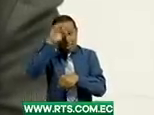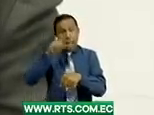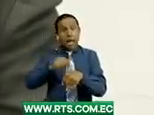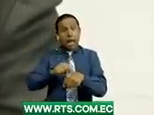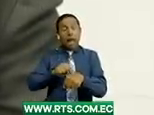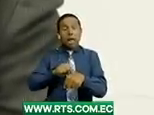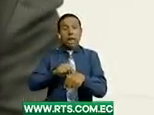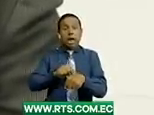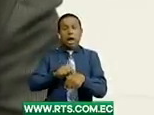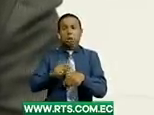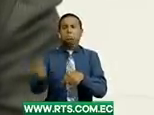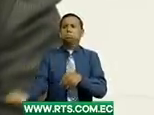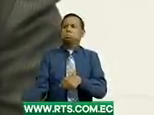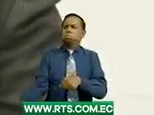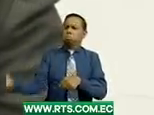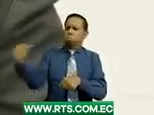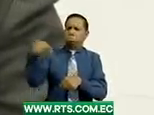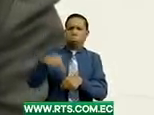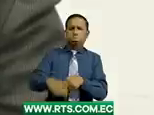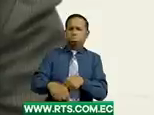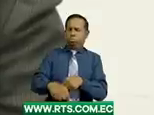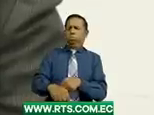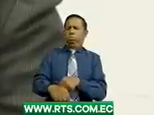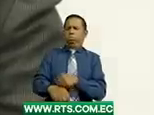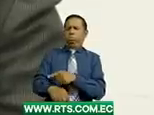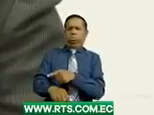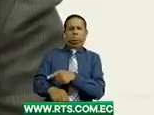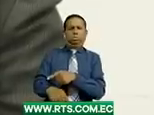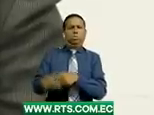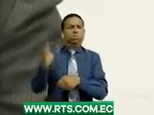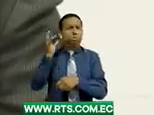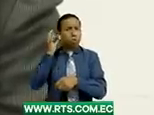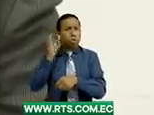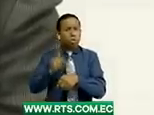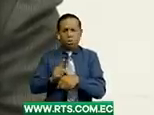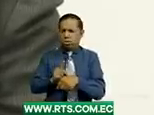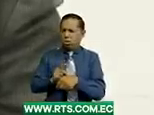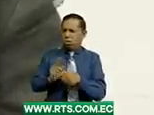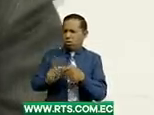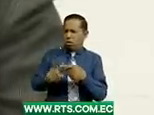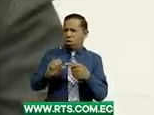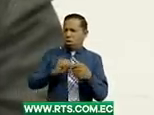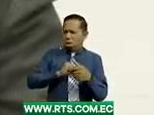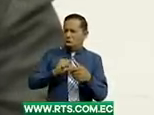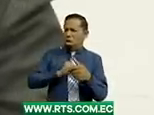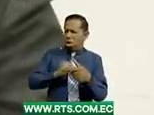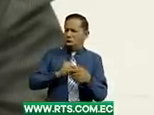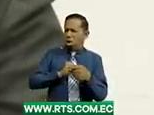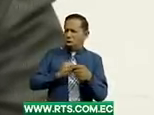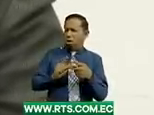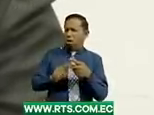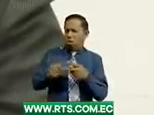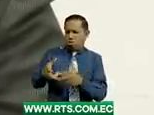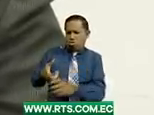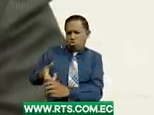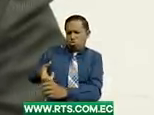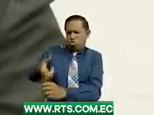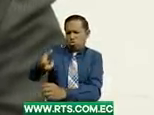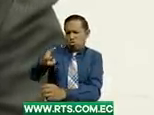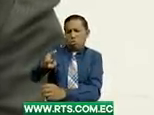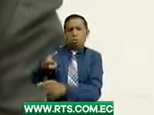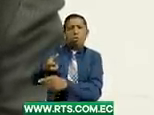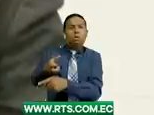pasantía, regresó a nuestro hospital. Y al regresar a nuestro hospital presentó síntomas respiratorios, los cuales ya nos dieron el resultado, que se trata